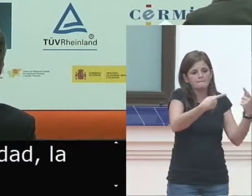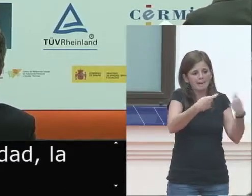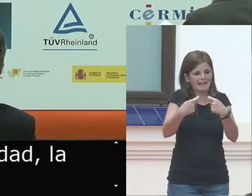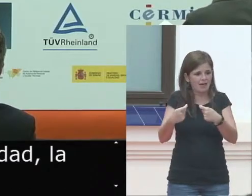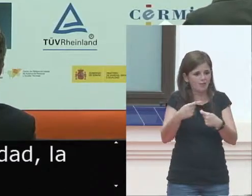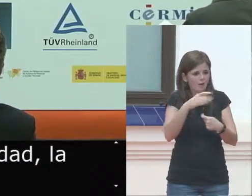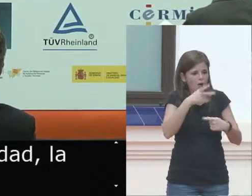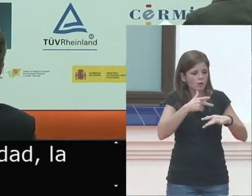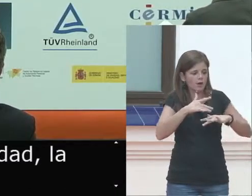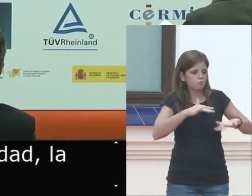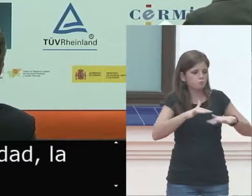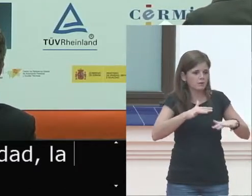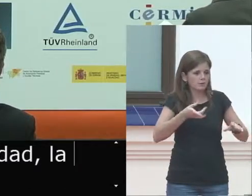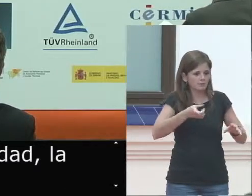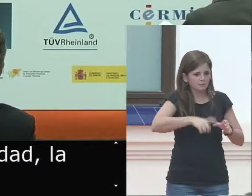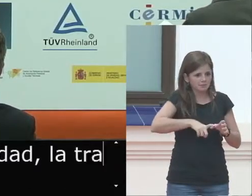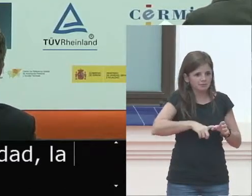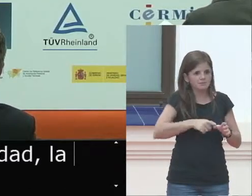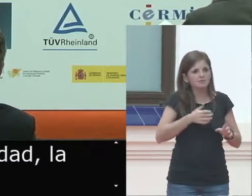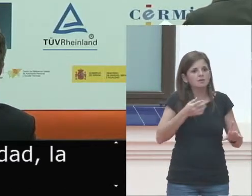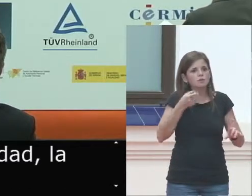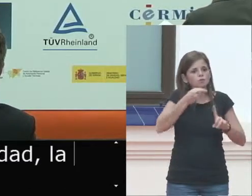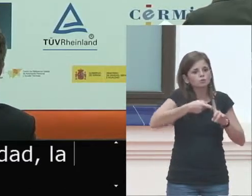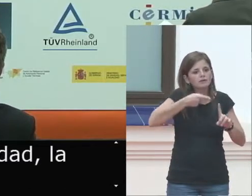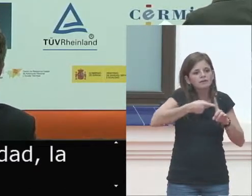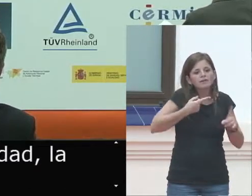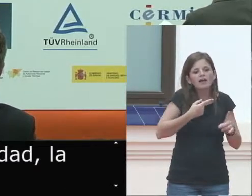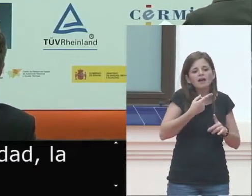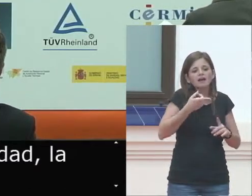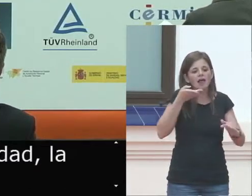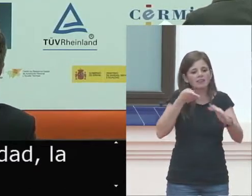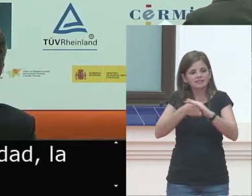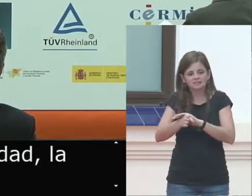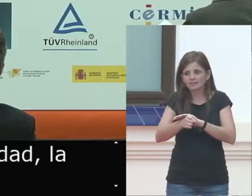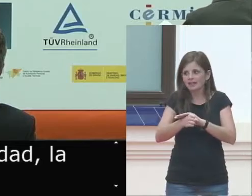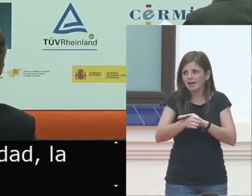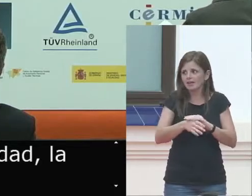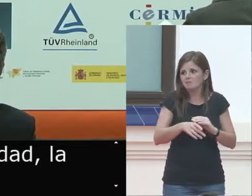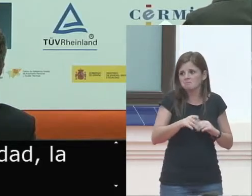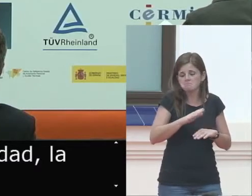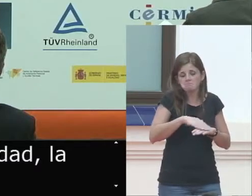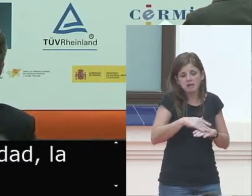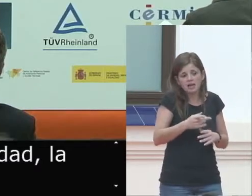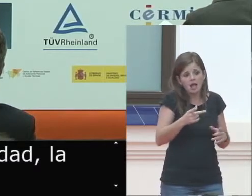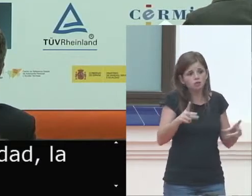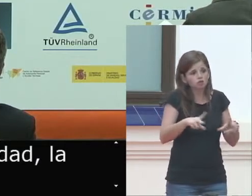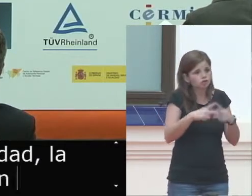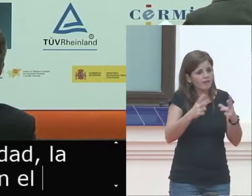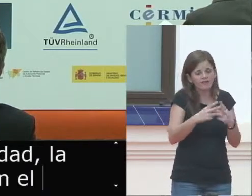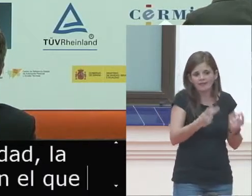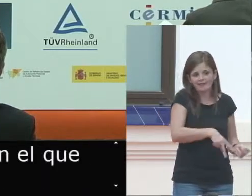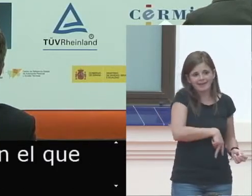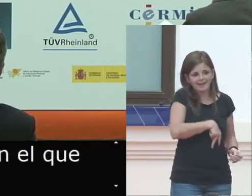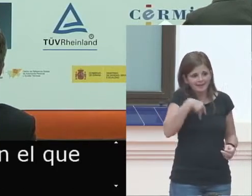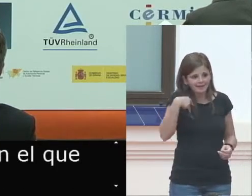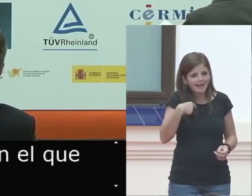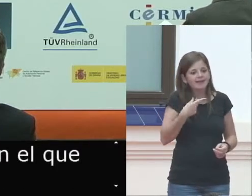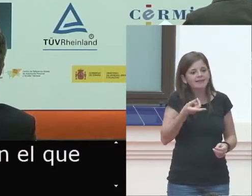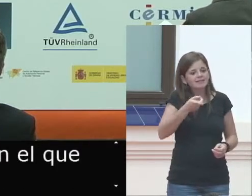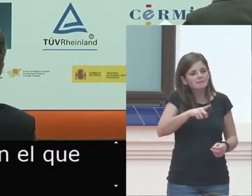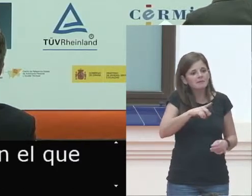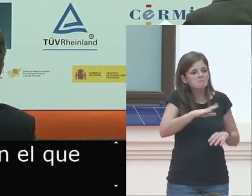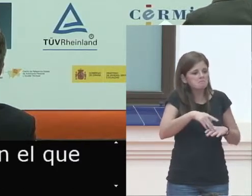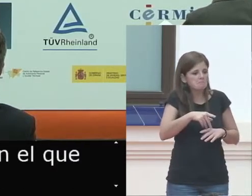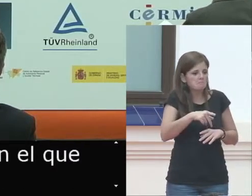nos estamos moviendo y de la usabilidad y la accesibilidad para la sociedad en general y para ellos